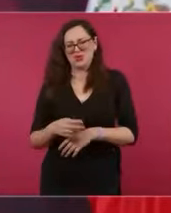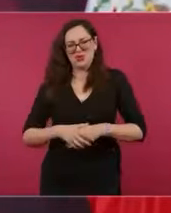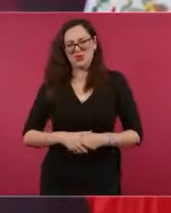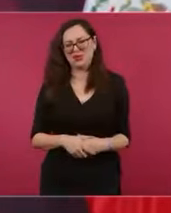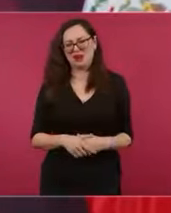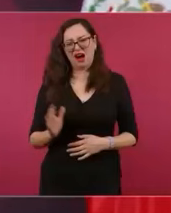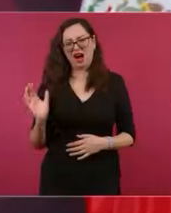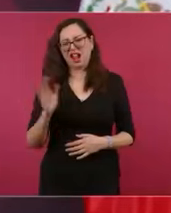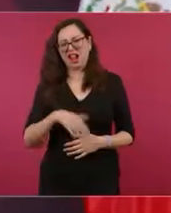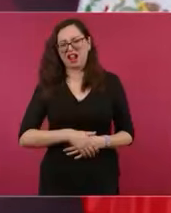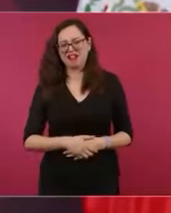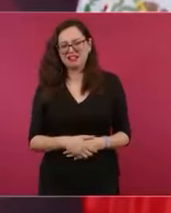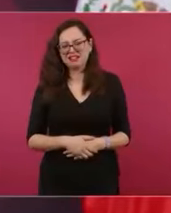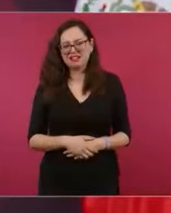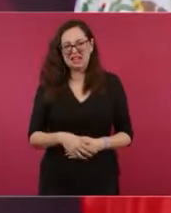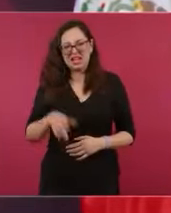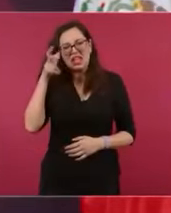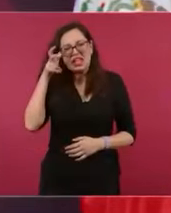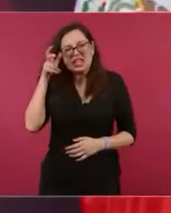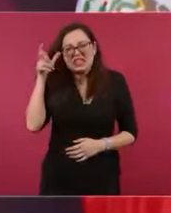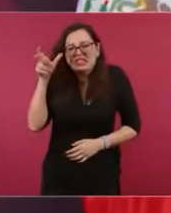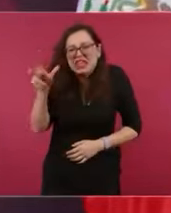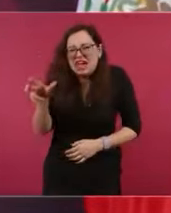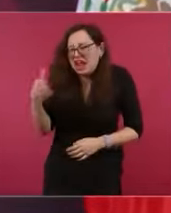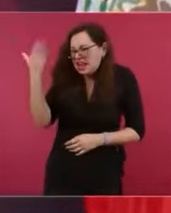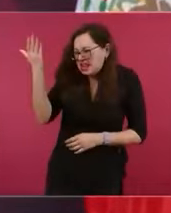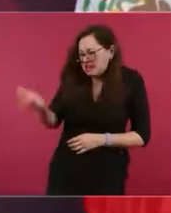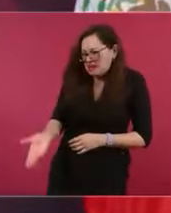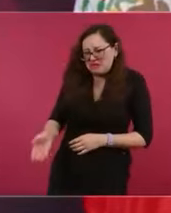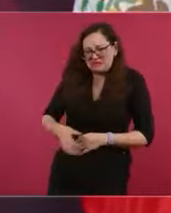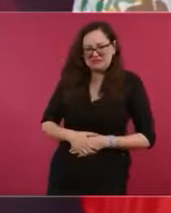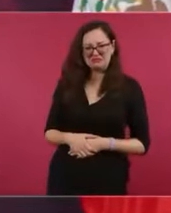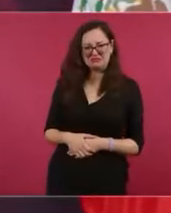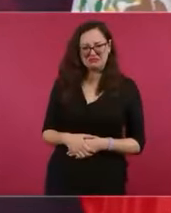reconociendo lo que hizo Hidalgo? Al contrario,